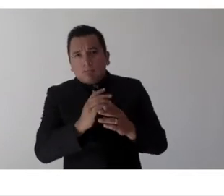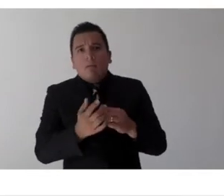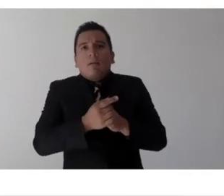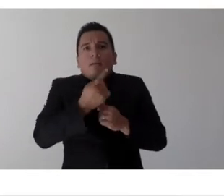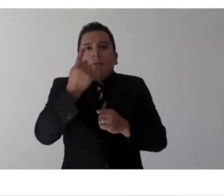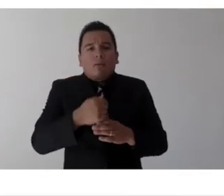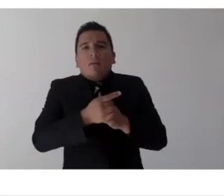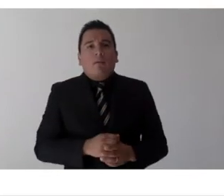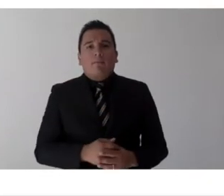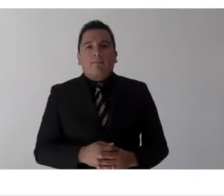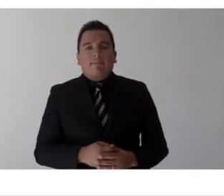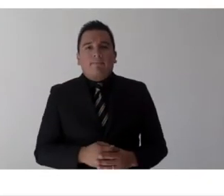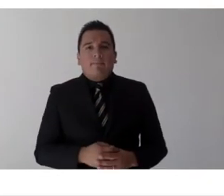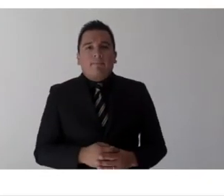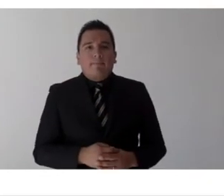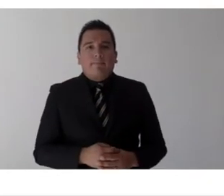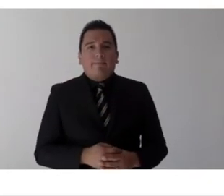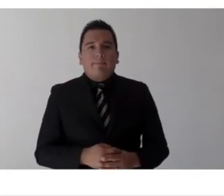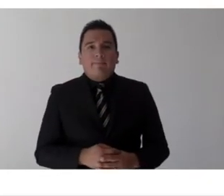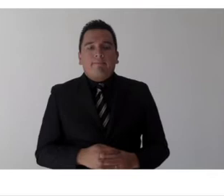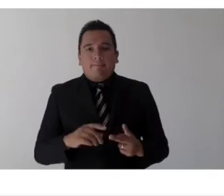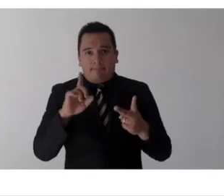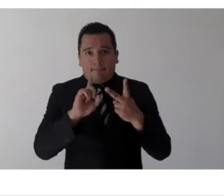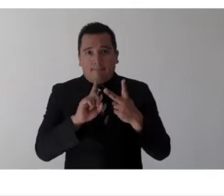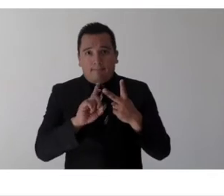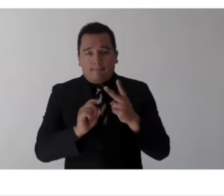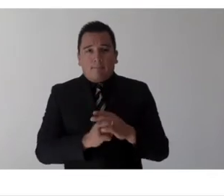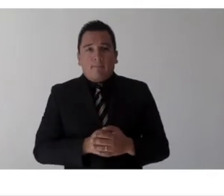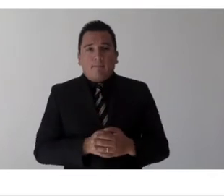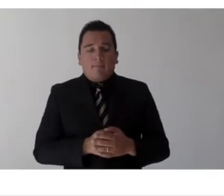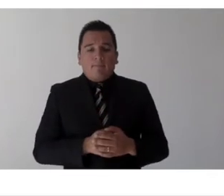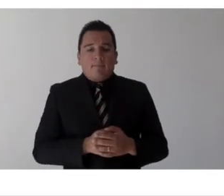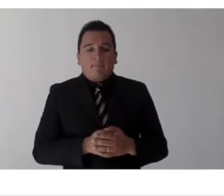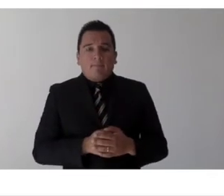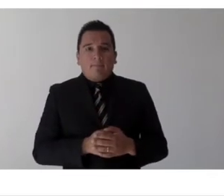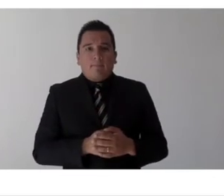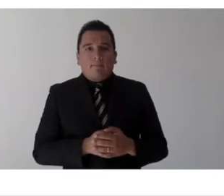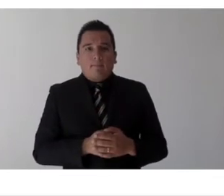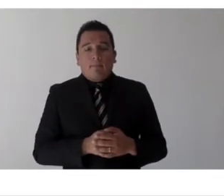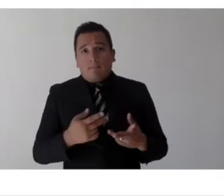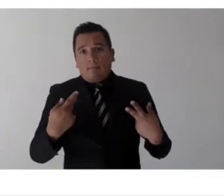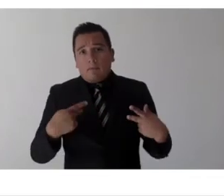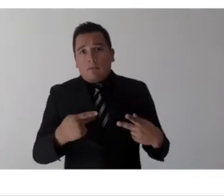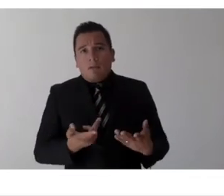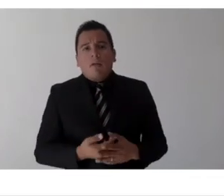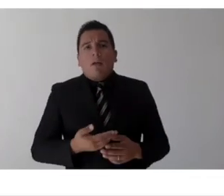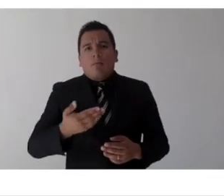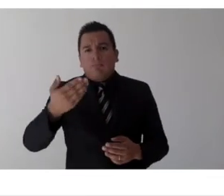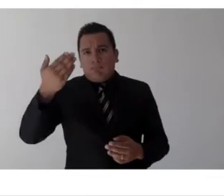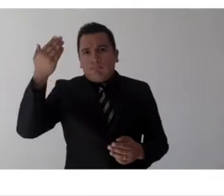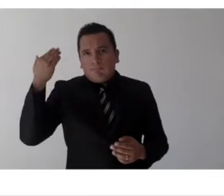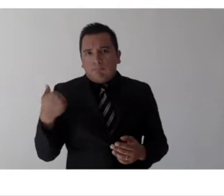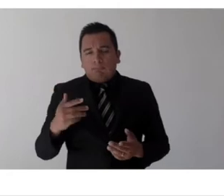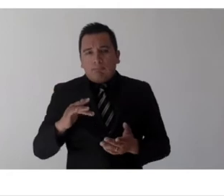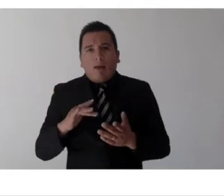del corazón. El segundo tipo de personas que buscamos son los activistas, las personas que ya participan activamente